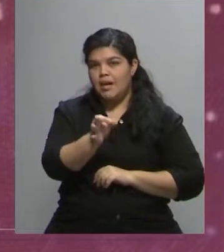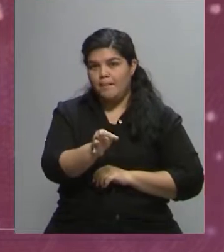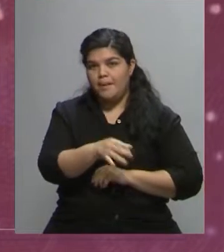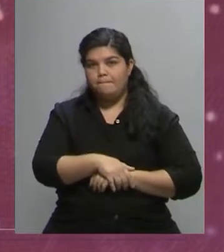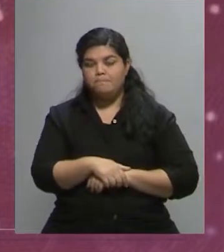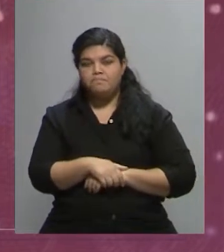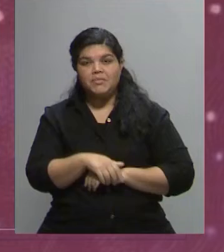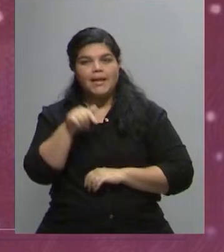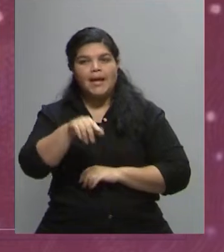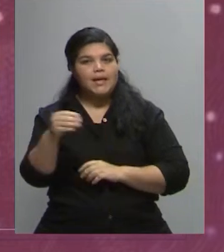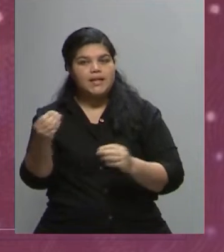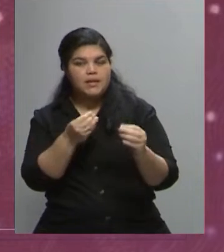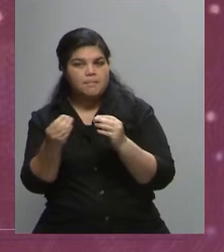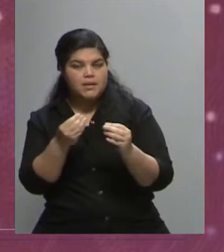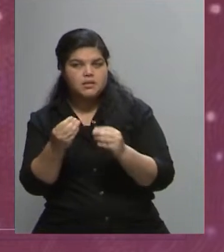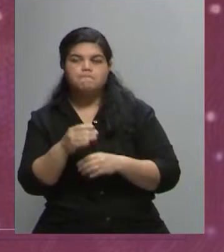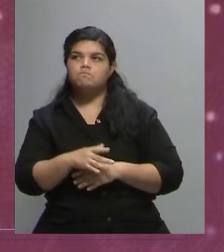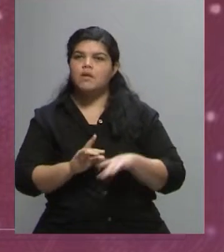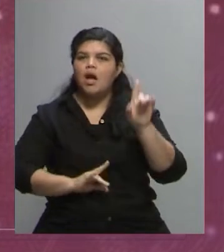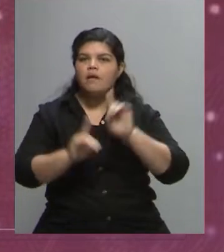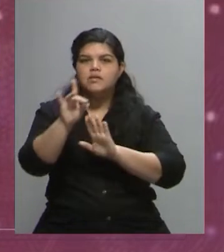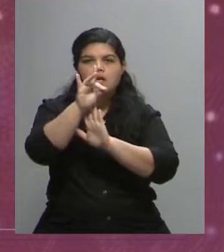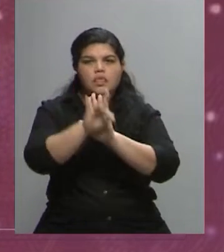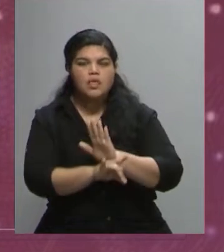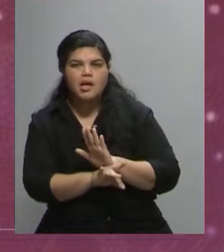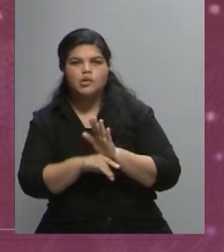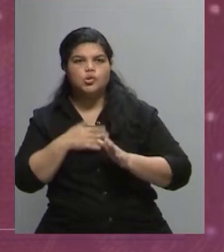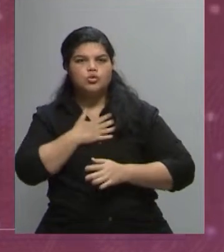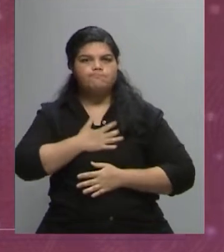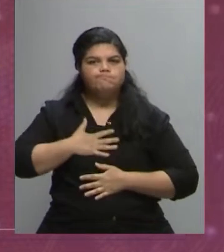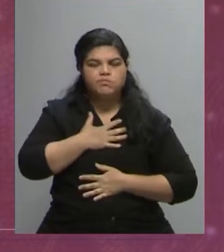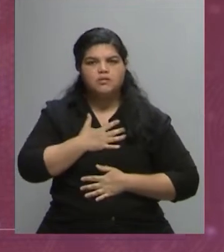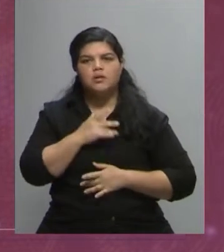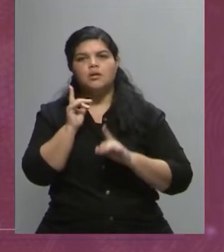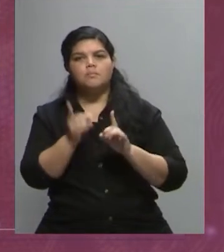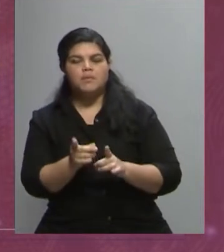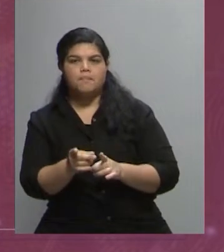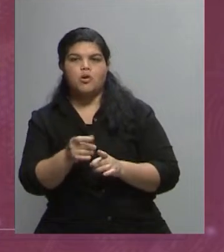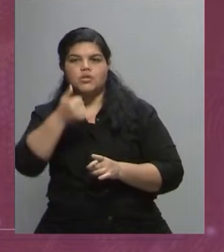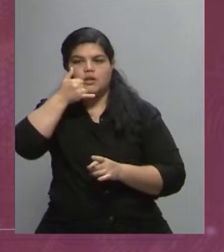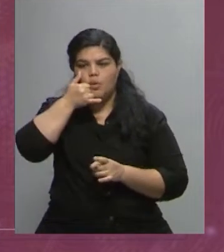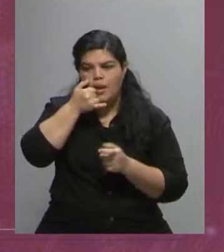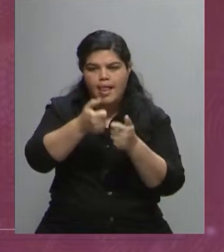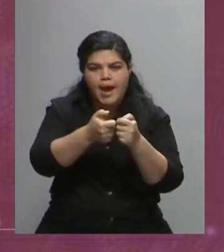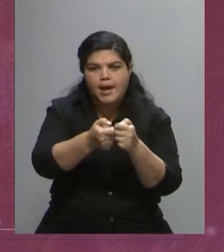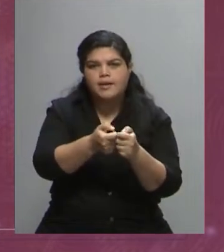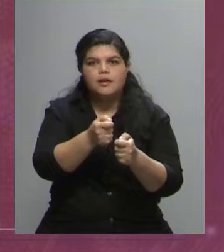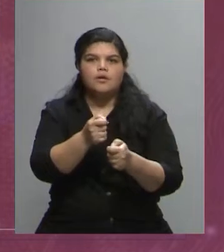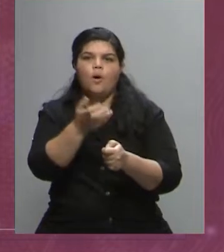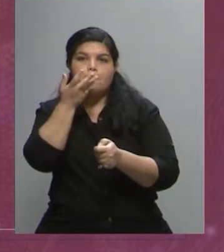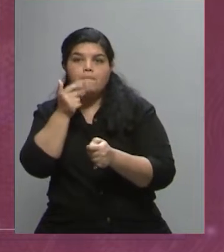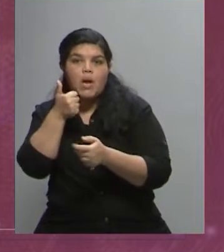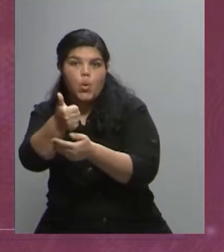e involuntariamente, ¿no? Entonces, el hecho de tener una aplicación en el celular, el hecho de dar me gusta, el hecho de hacer clic aquí o